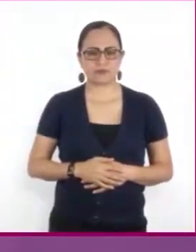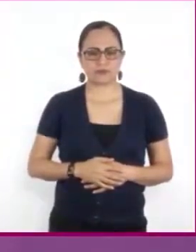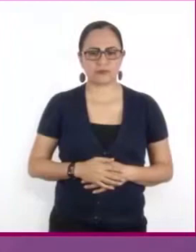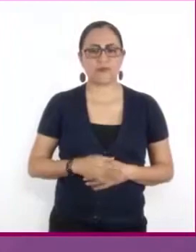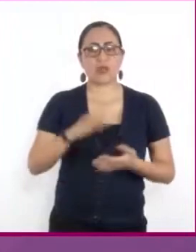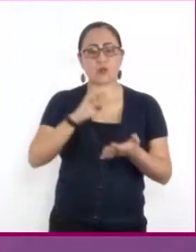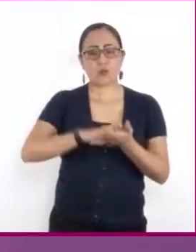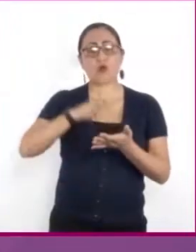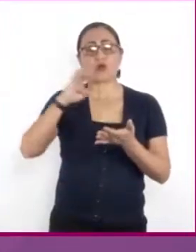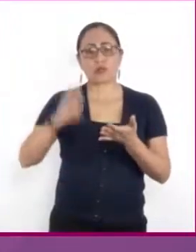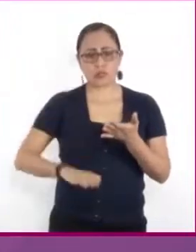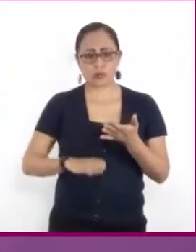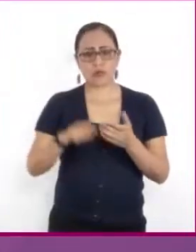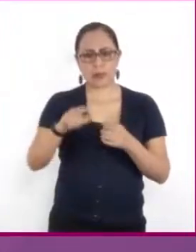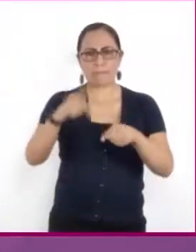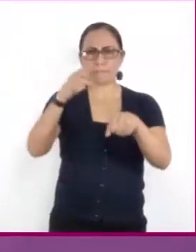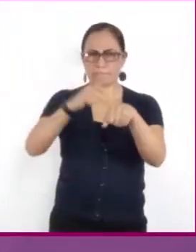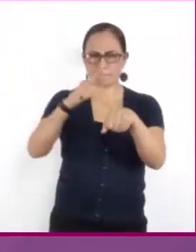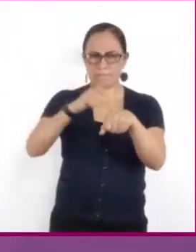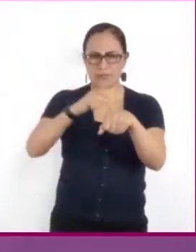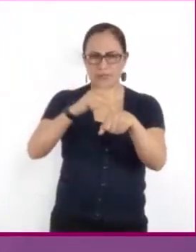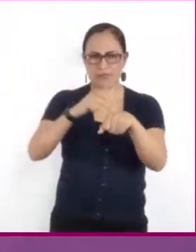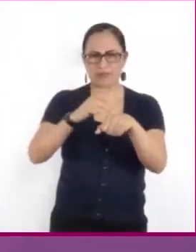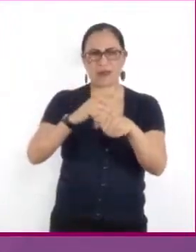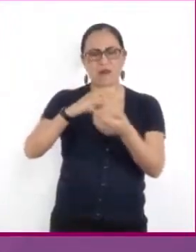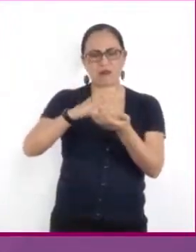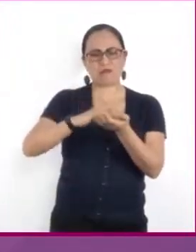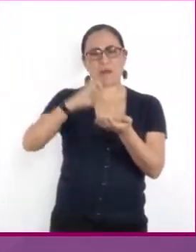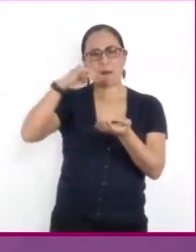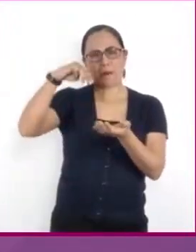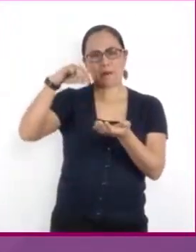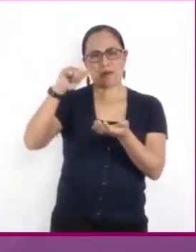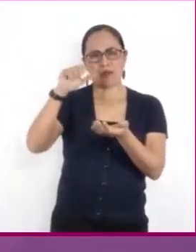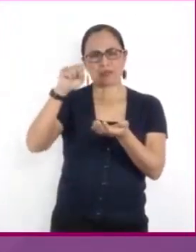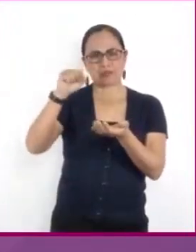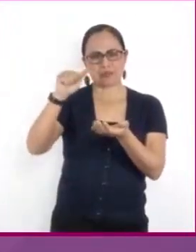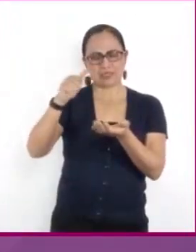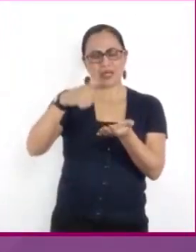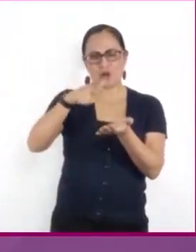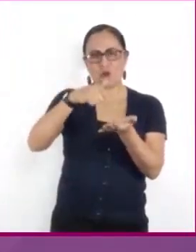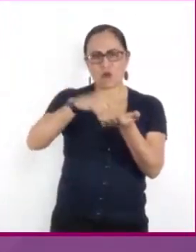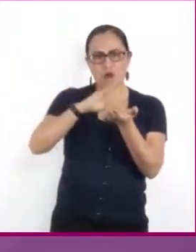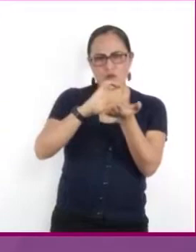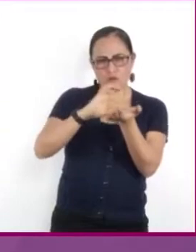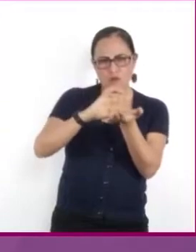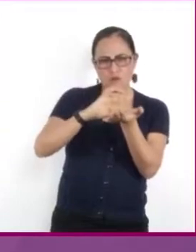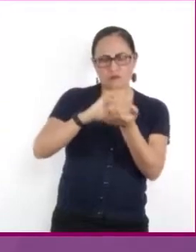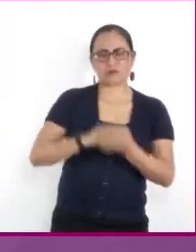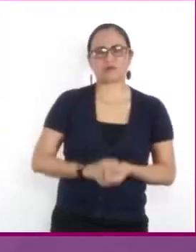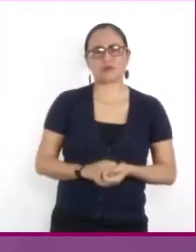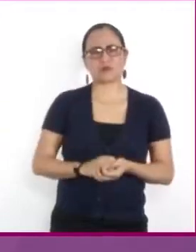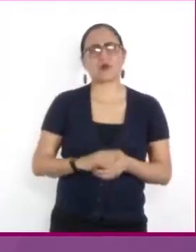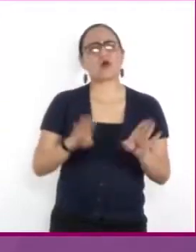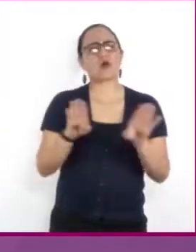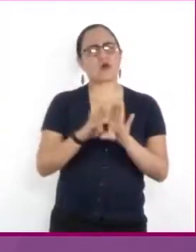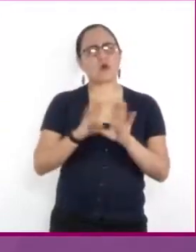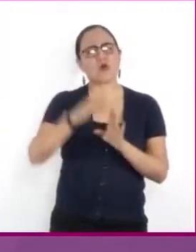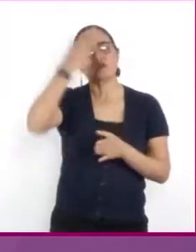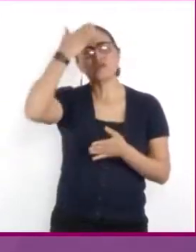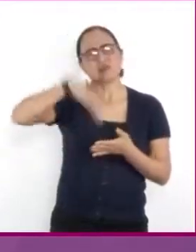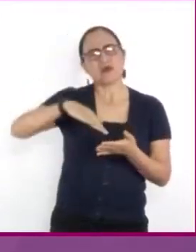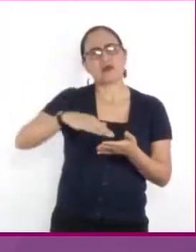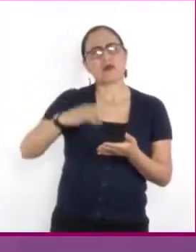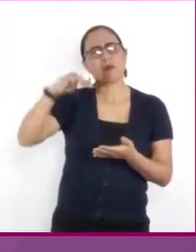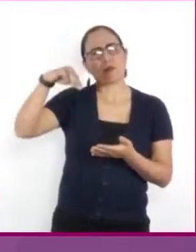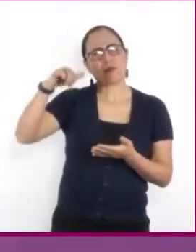Por ejemplo, esta piedra tiene masa y ocupa un espacio determinado. ¿Cómo sabemos cuánta masa tiene